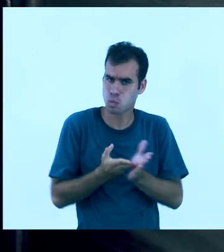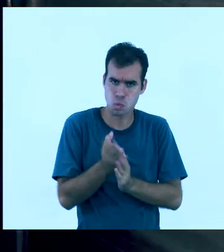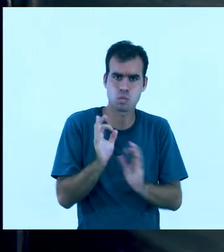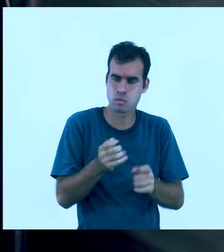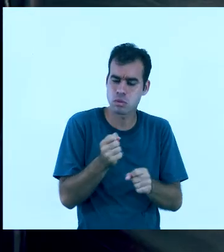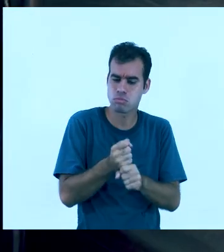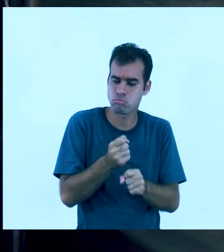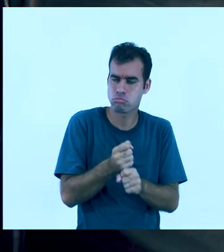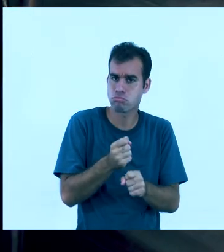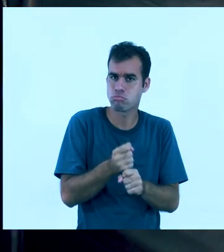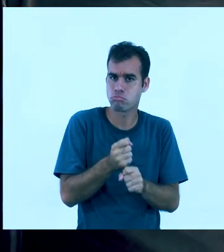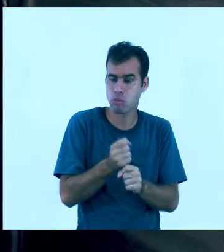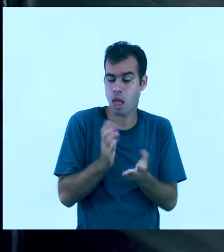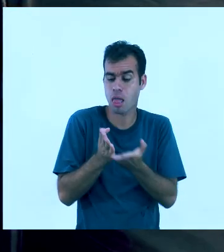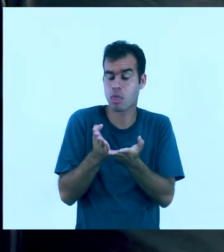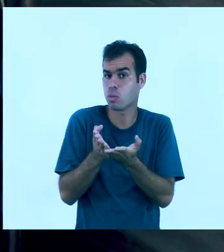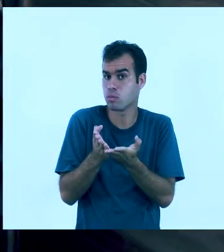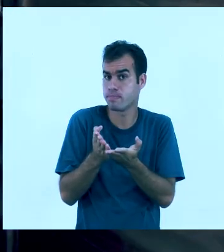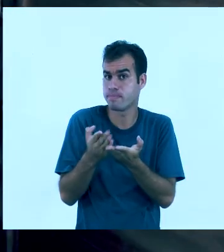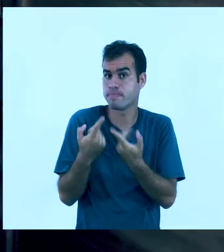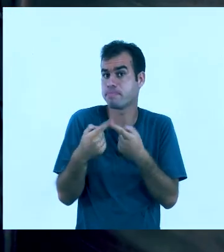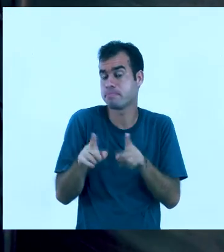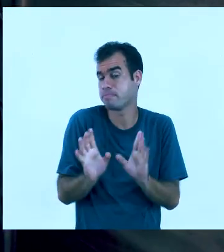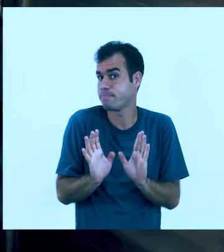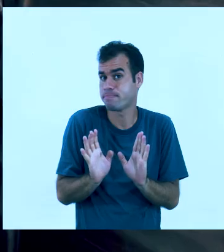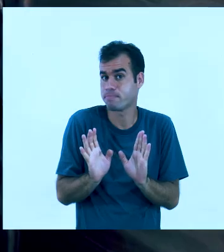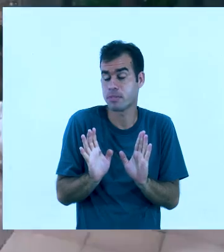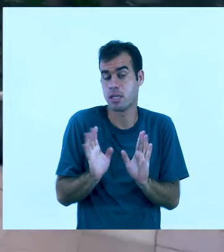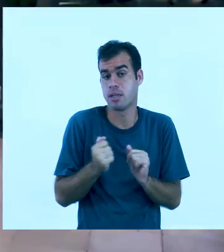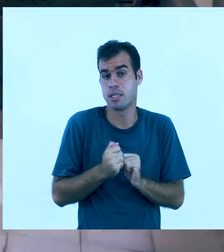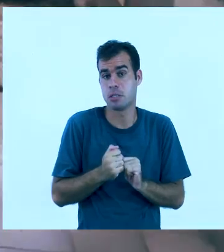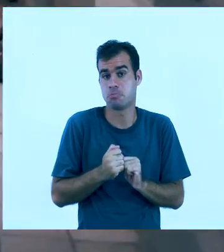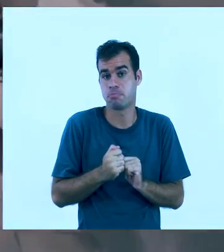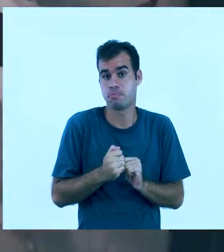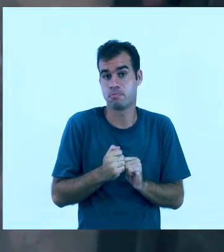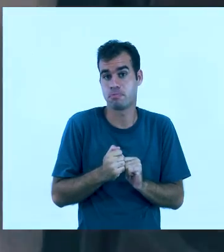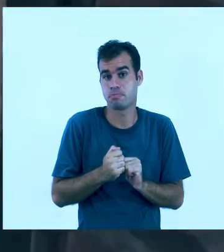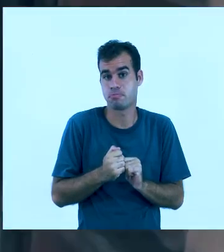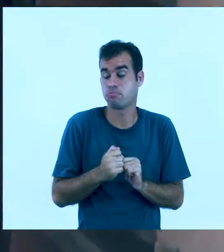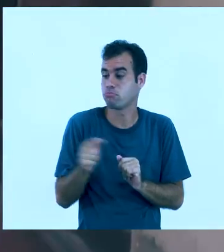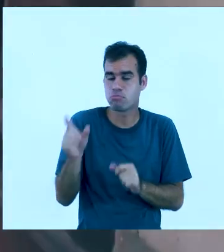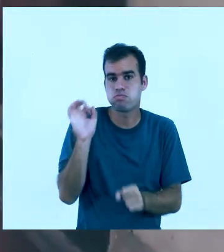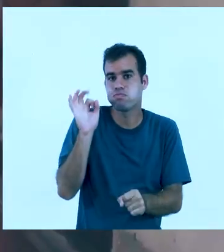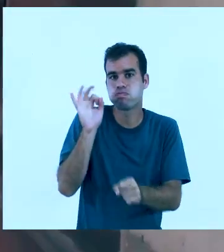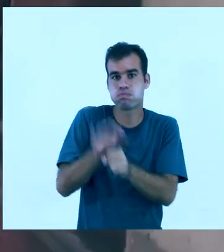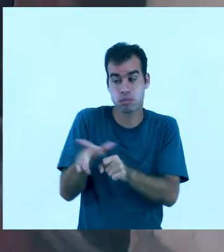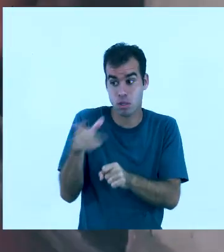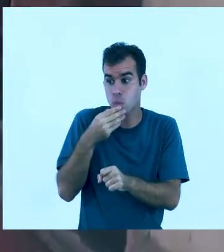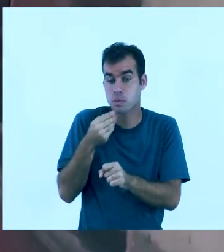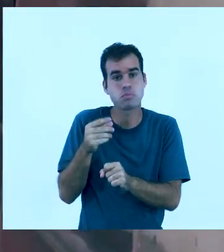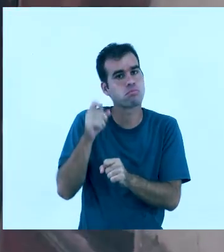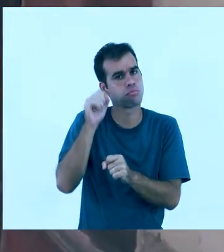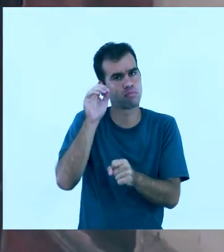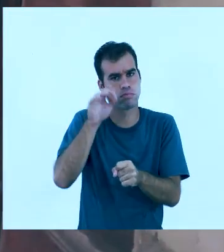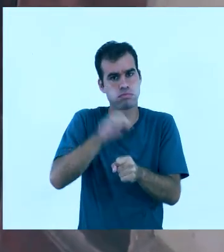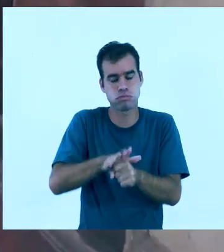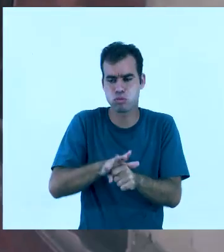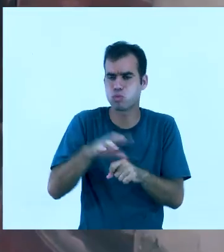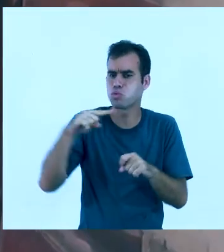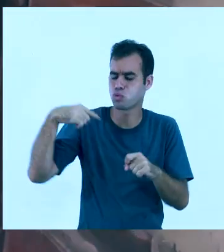independientemente que sigo laborando, ¿no?, en educación, pero bueno. Entonces, bueno, no, esta niña desde el